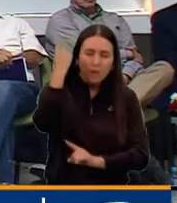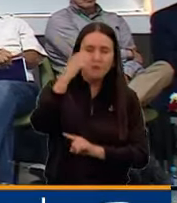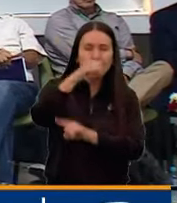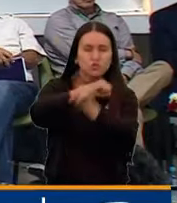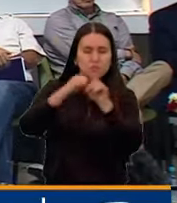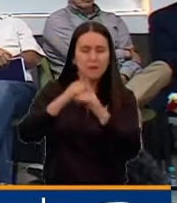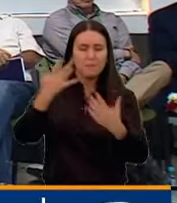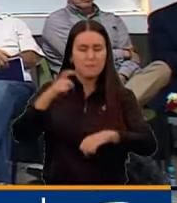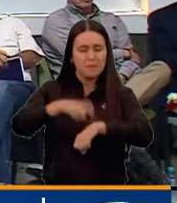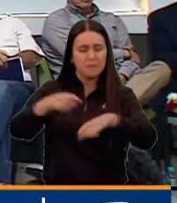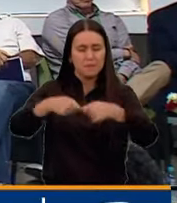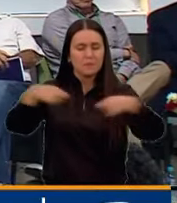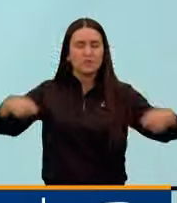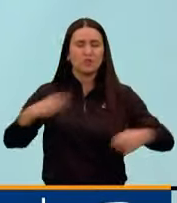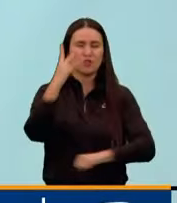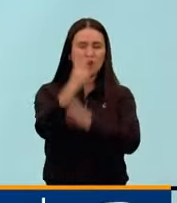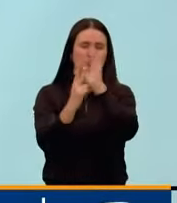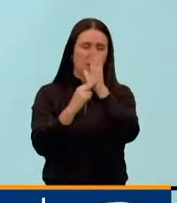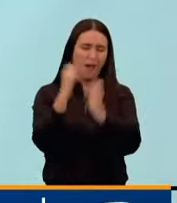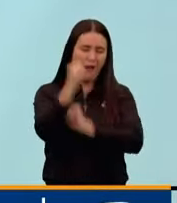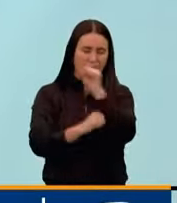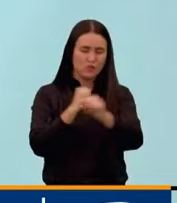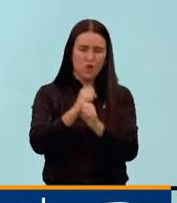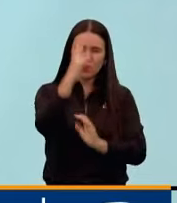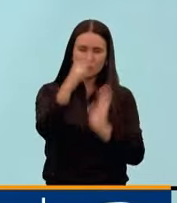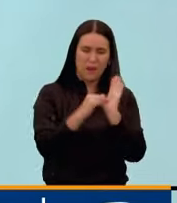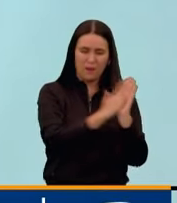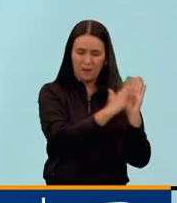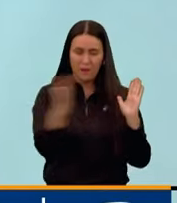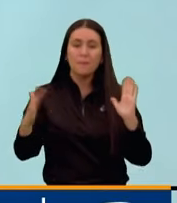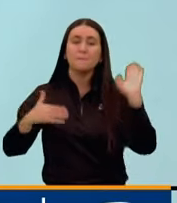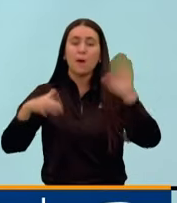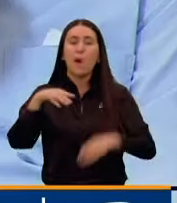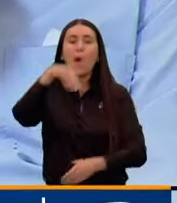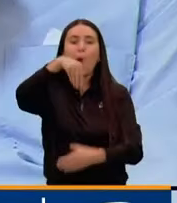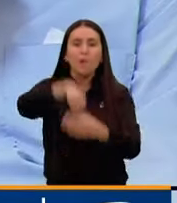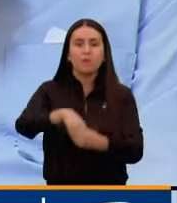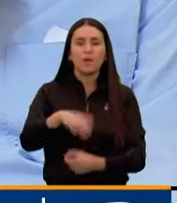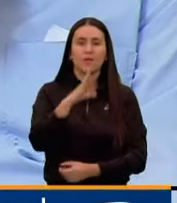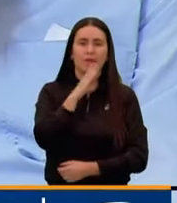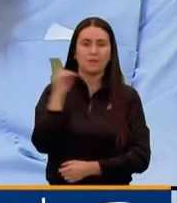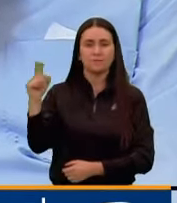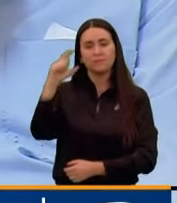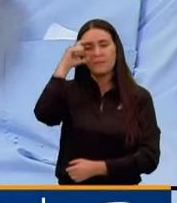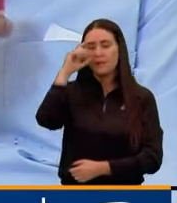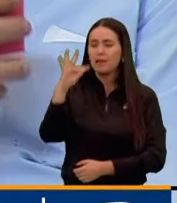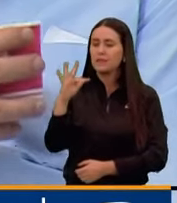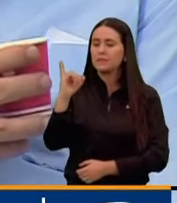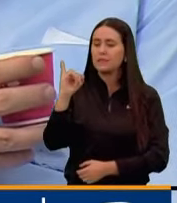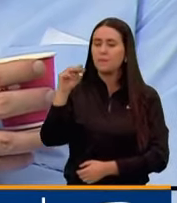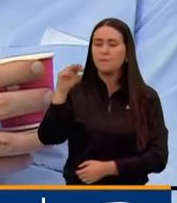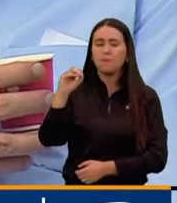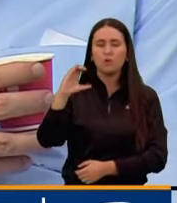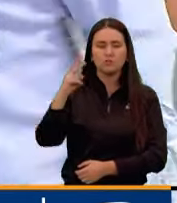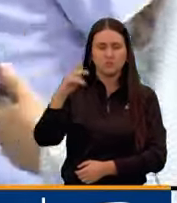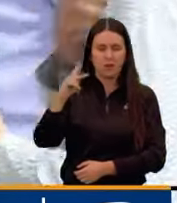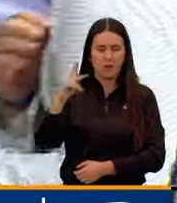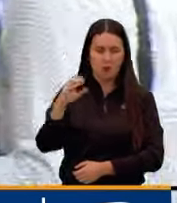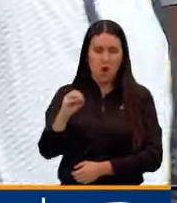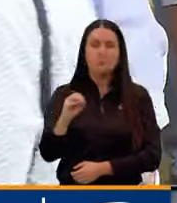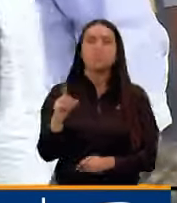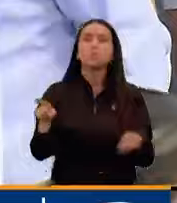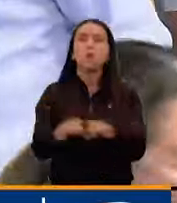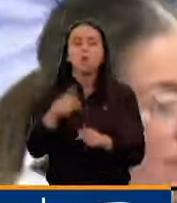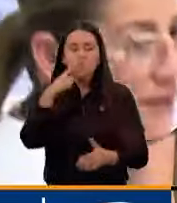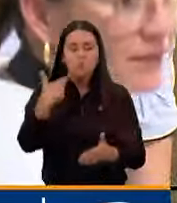2000. Entre los que se disculparon estaba Rodrigo Londoño Timochenko, quien destacó la falta de justificación